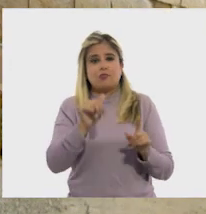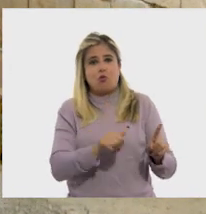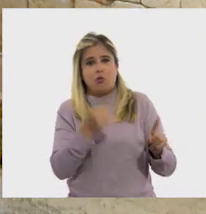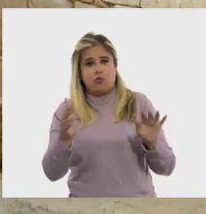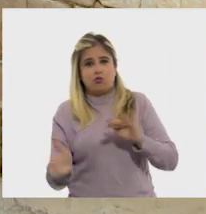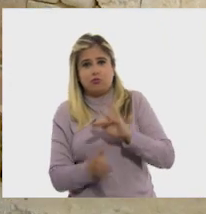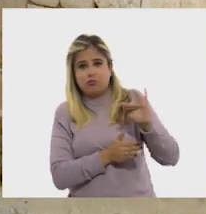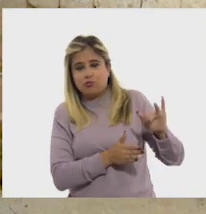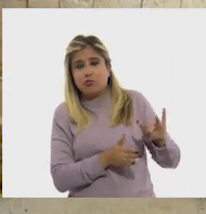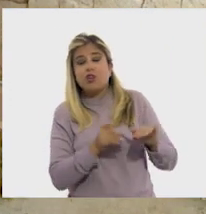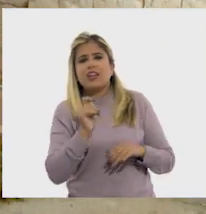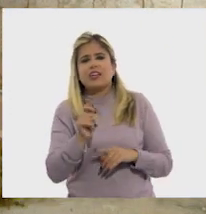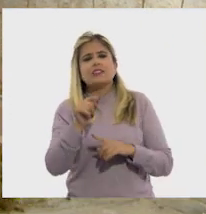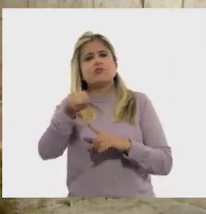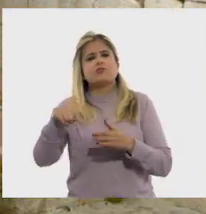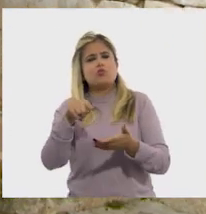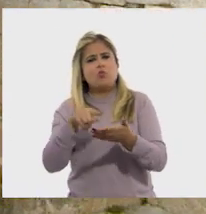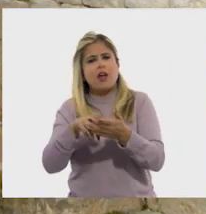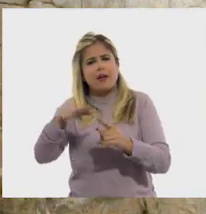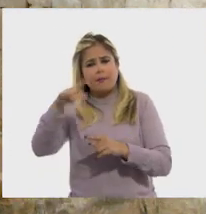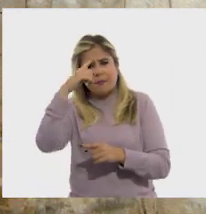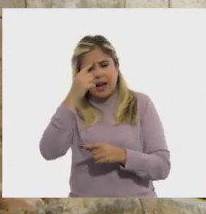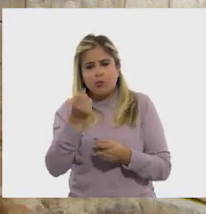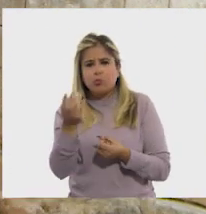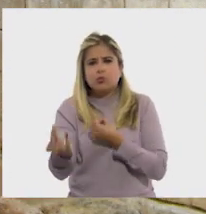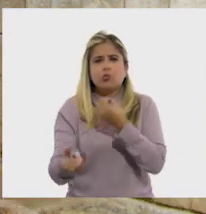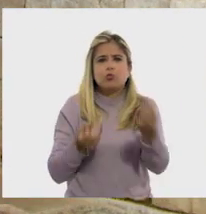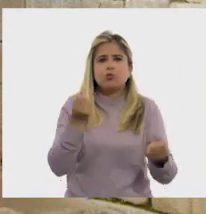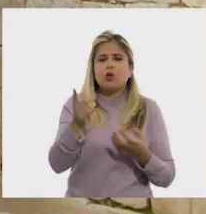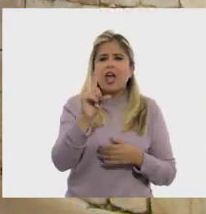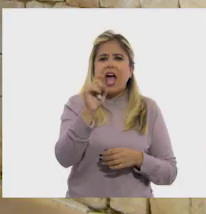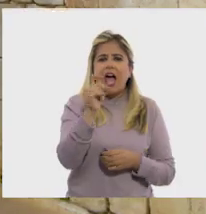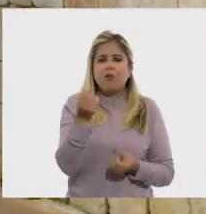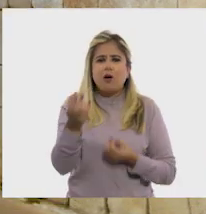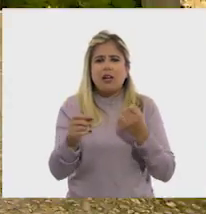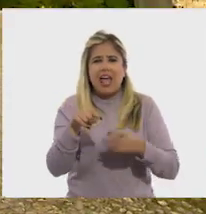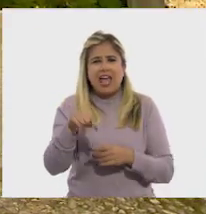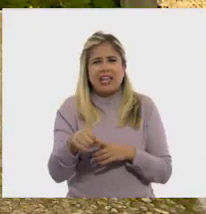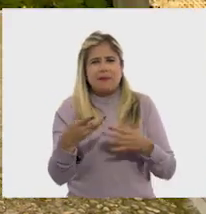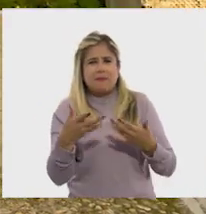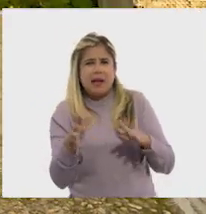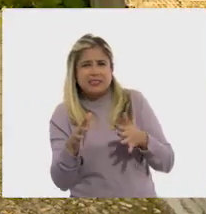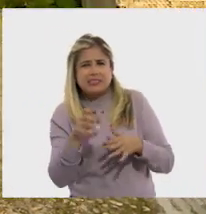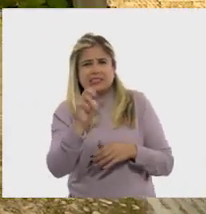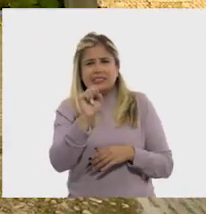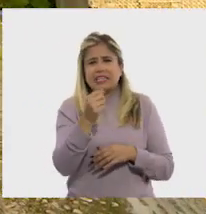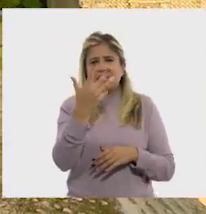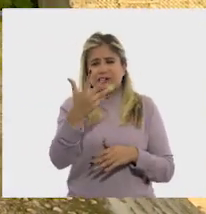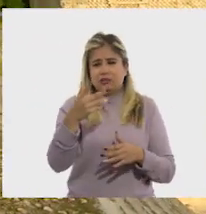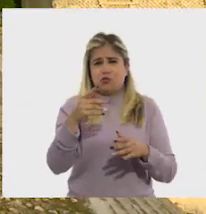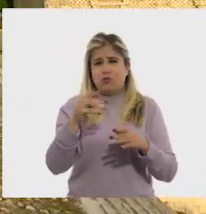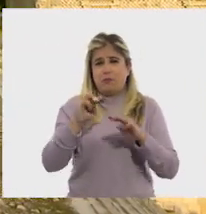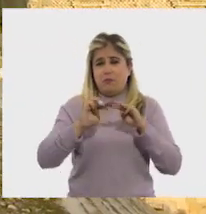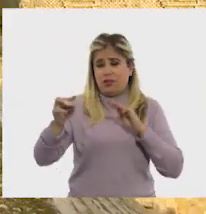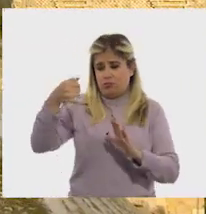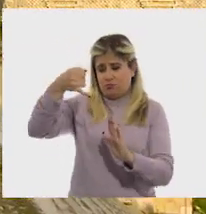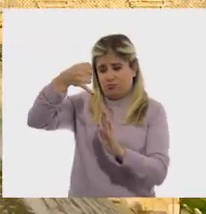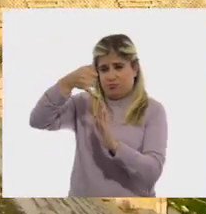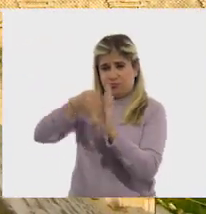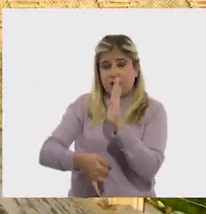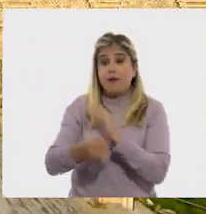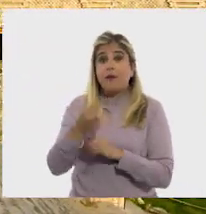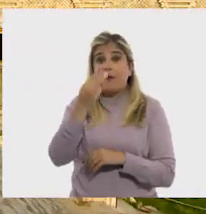el dominio para el suministro del agua. El agua aquí está a 65 metros de profundidad y los